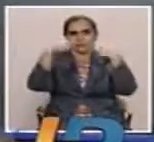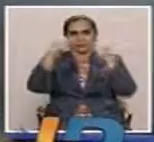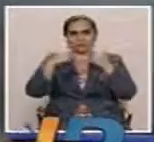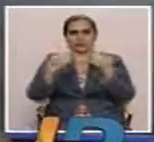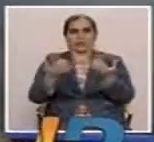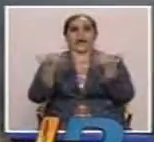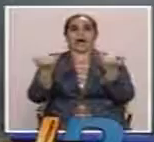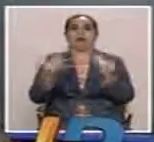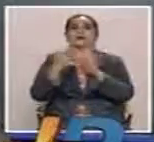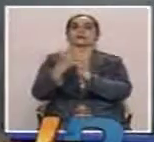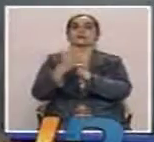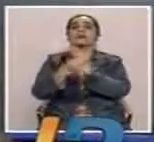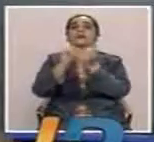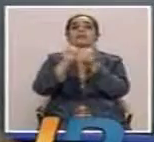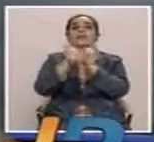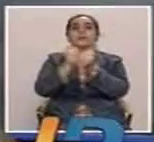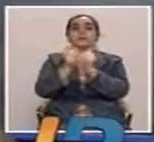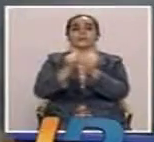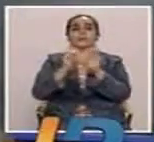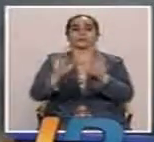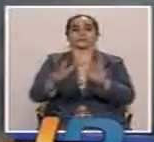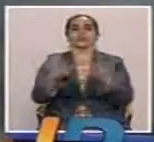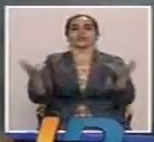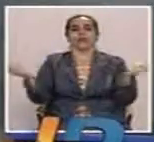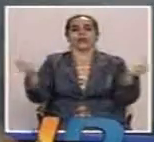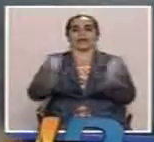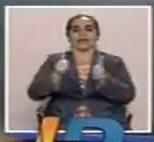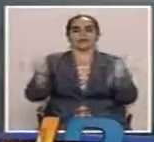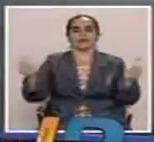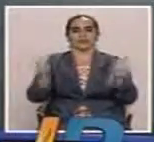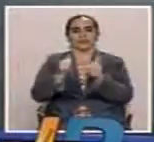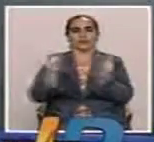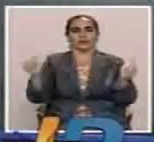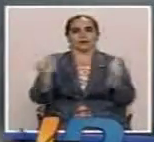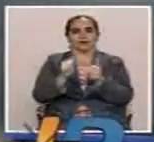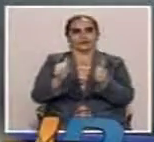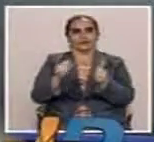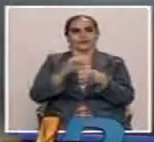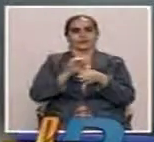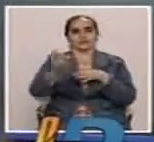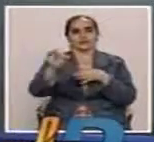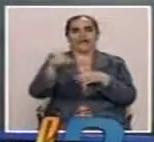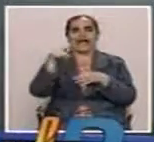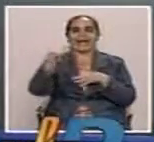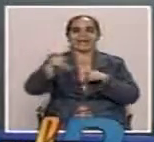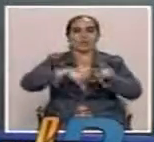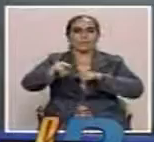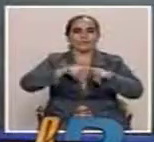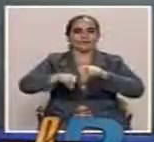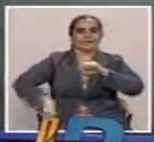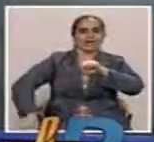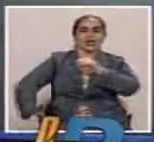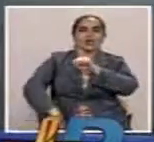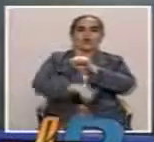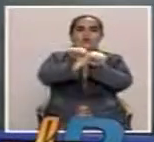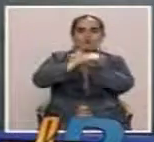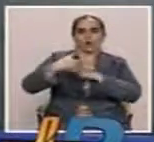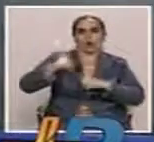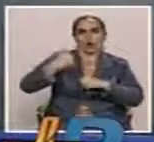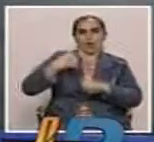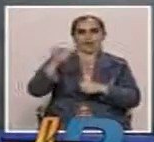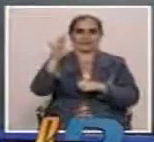4N61, arrancamos la información deportiva en Valledupar. Ahí se lleva a cabo el Sub-15 y la Selección Colombia